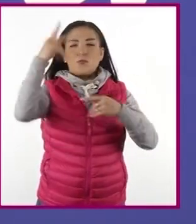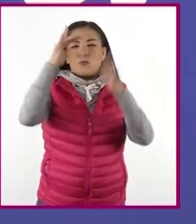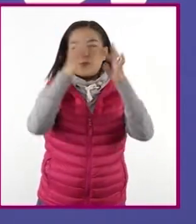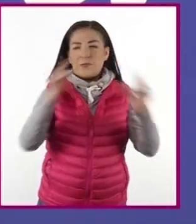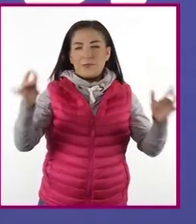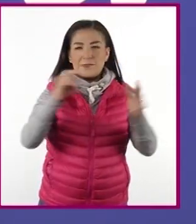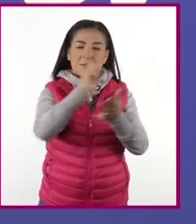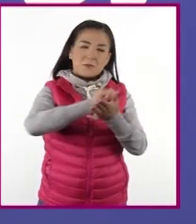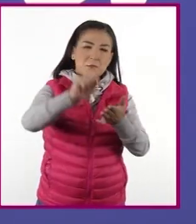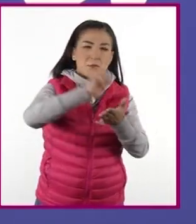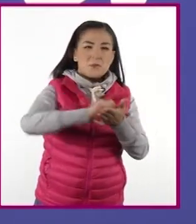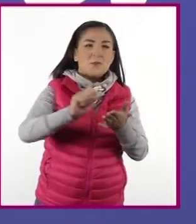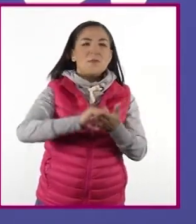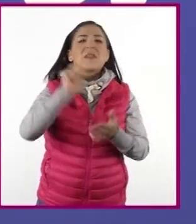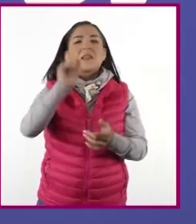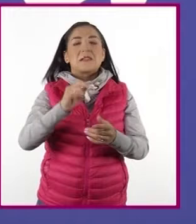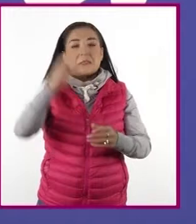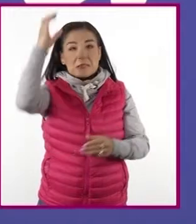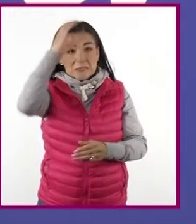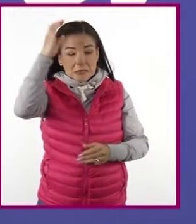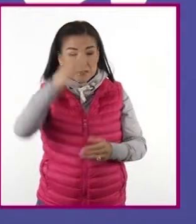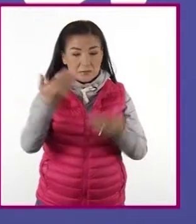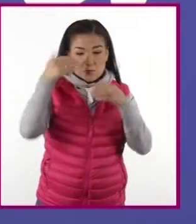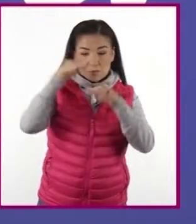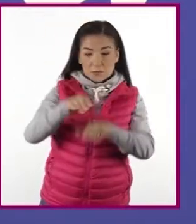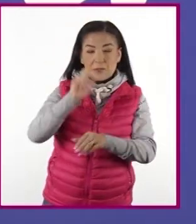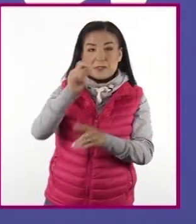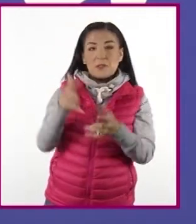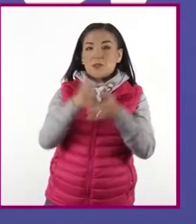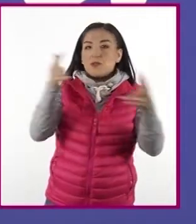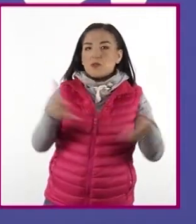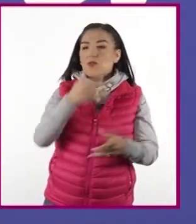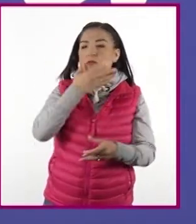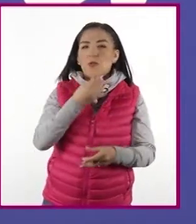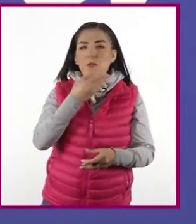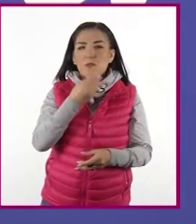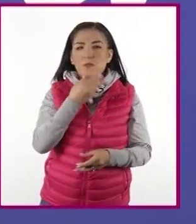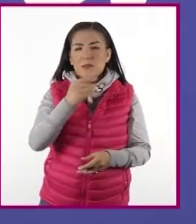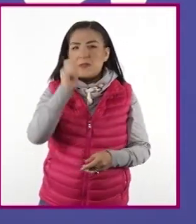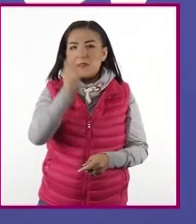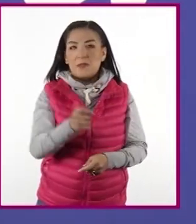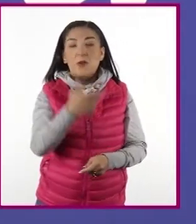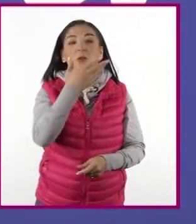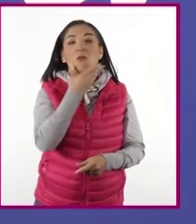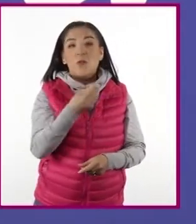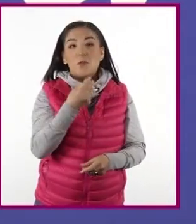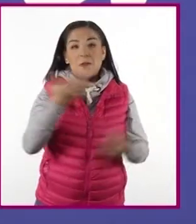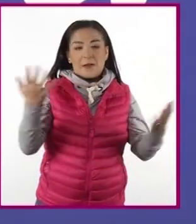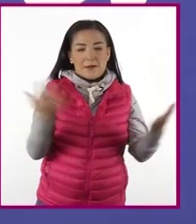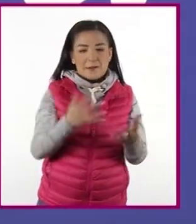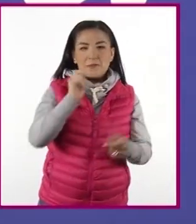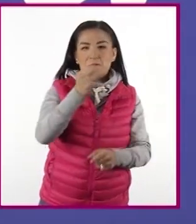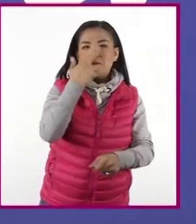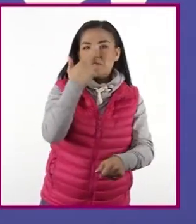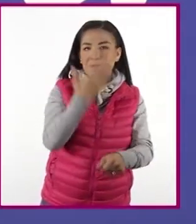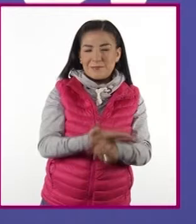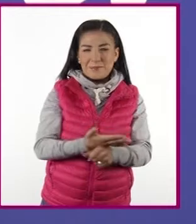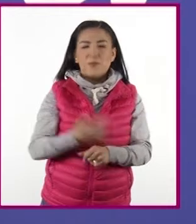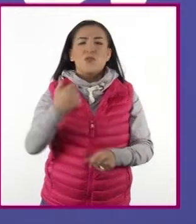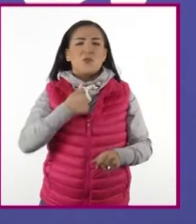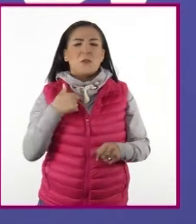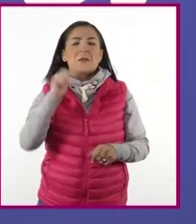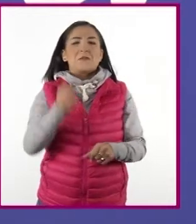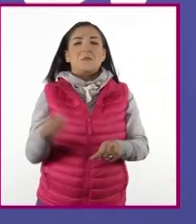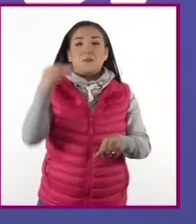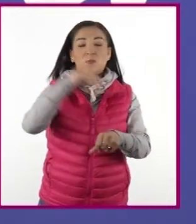la ciencia de los hombres, porque el objeto de esta es esencialmente el hombre, o mejor dicho, los hombres. Y yo agregaría